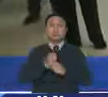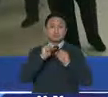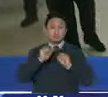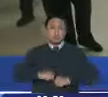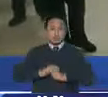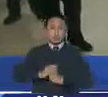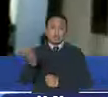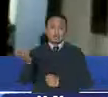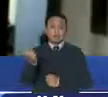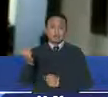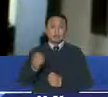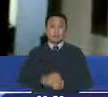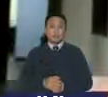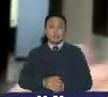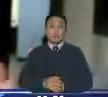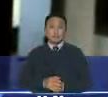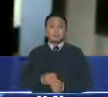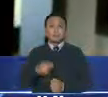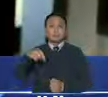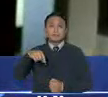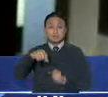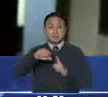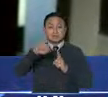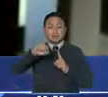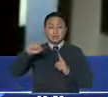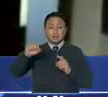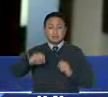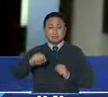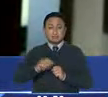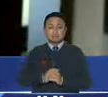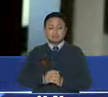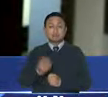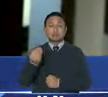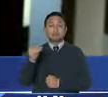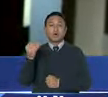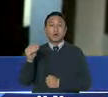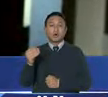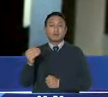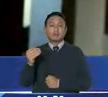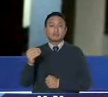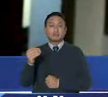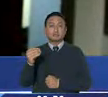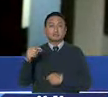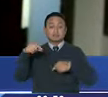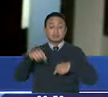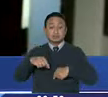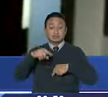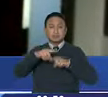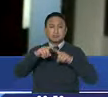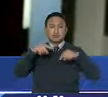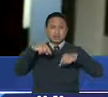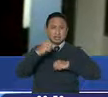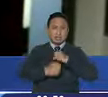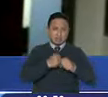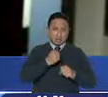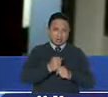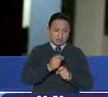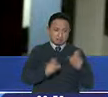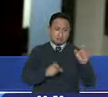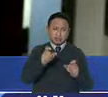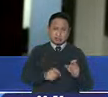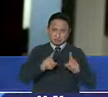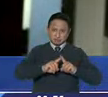a la jubilación. Es que tenemos un sistema diseñado para un país joven, pero la demografía en el país ha cambiado de manera muy dramática en los